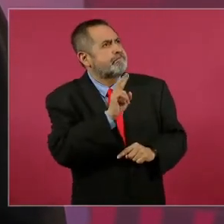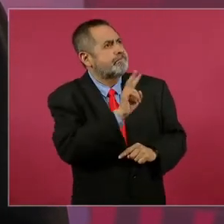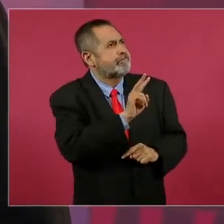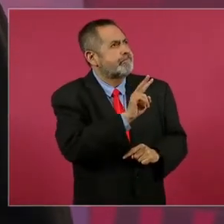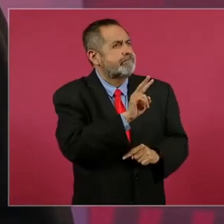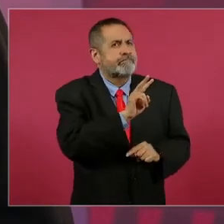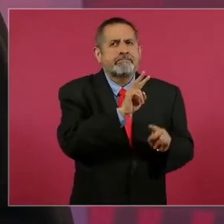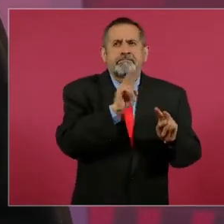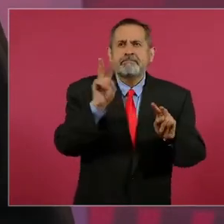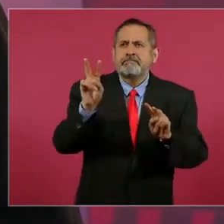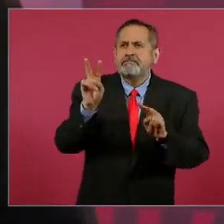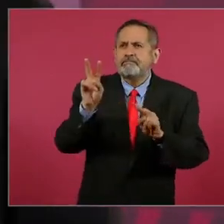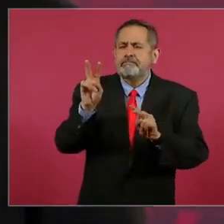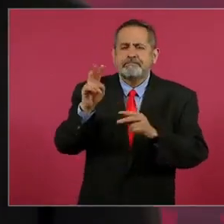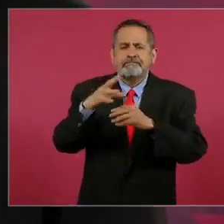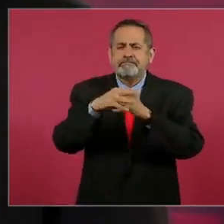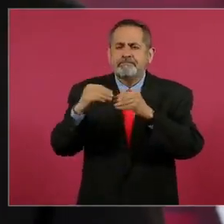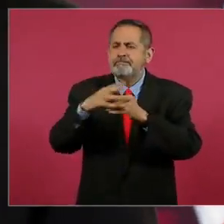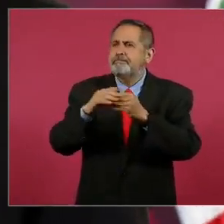el Guayacán,